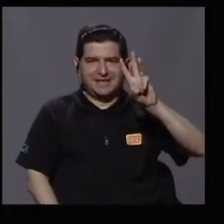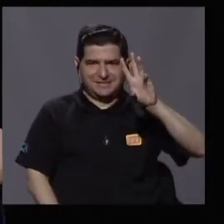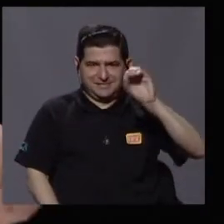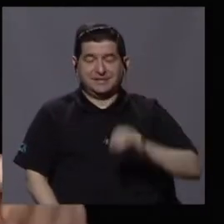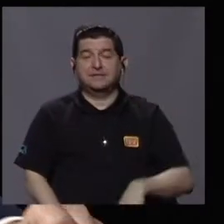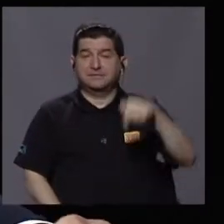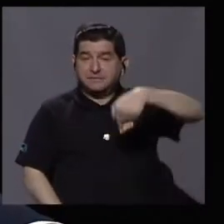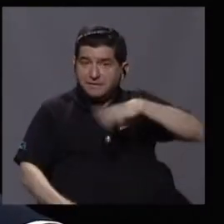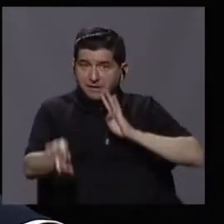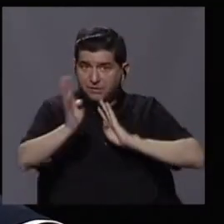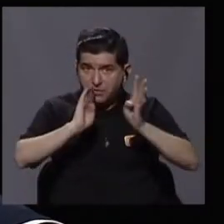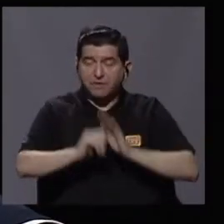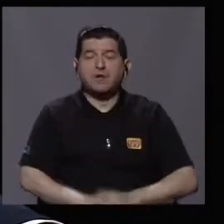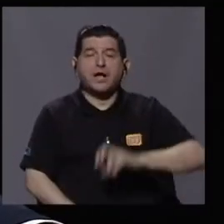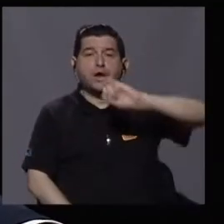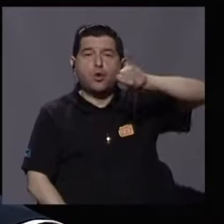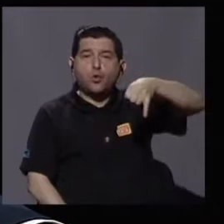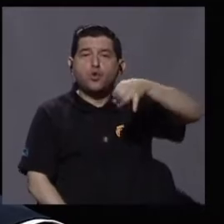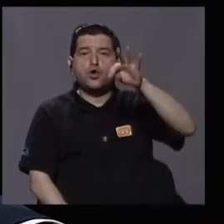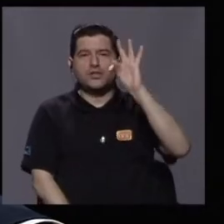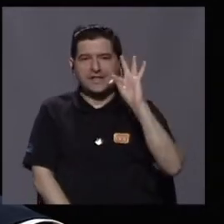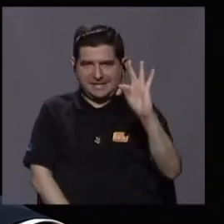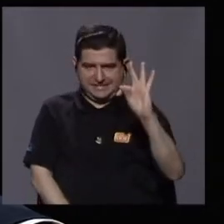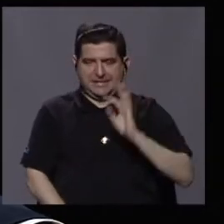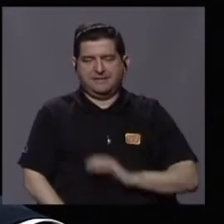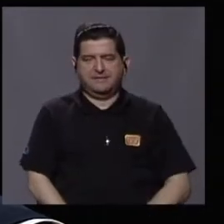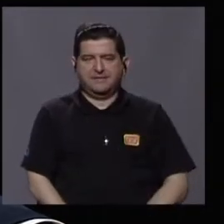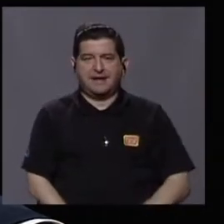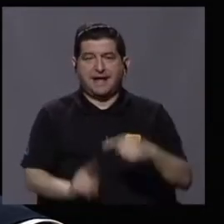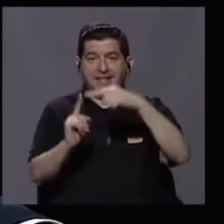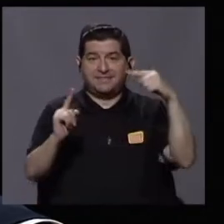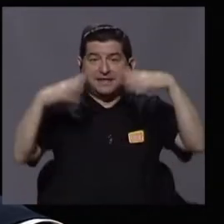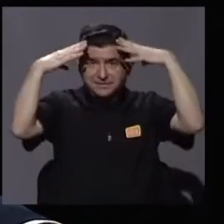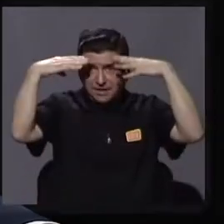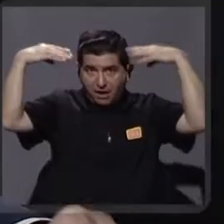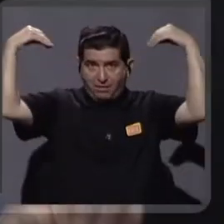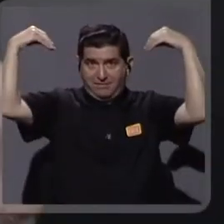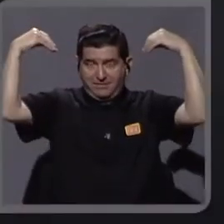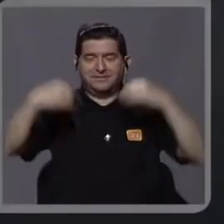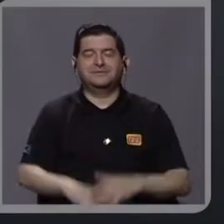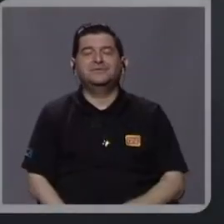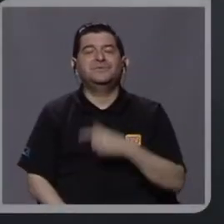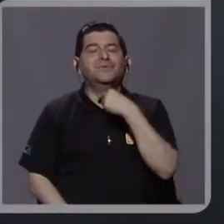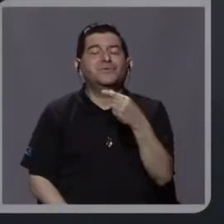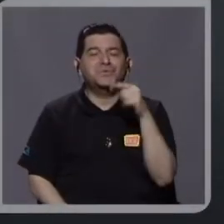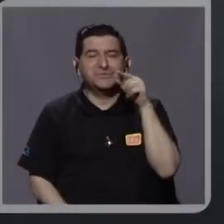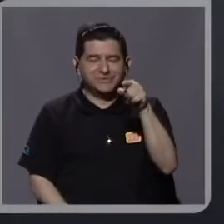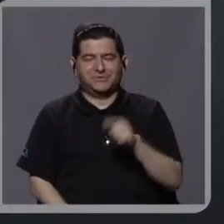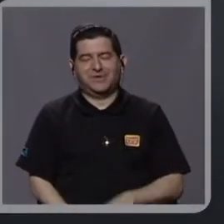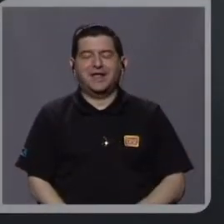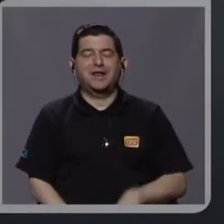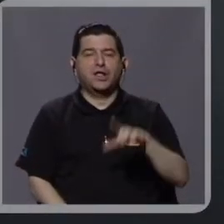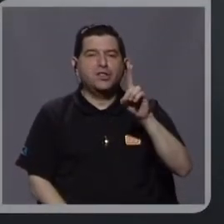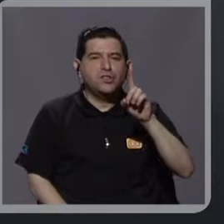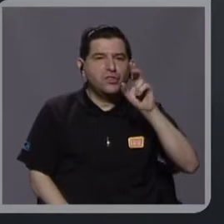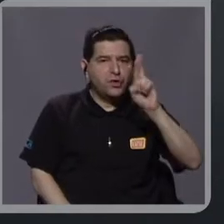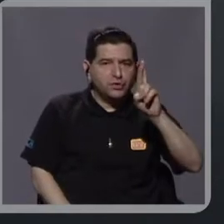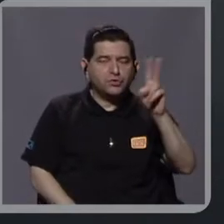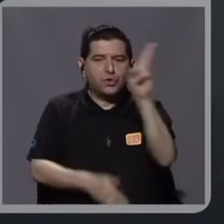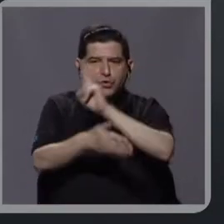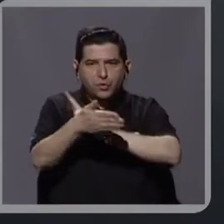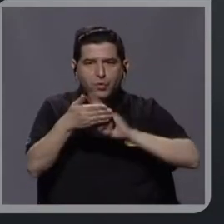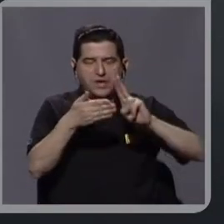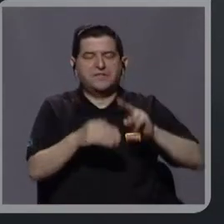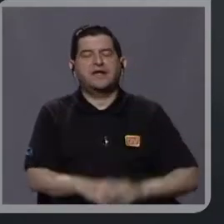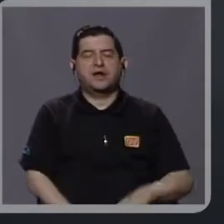conversar con don julio 3 cierra desde holanda es un placer tener a don julio don julio el doctor desde la universidad de